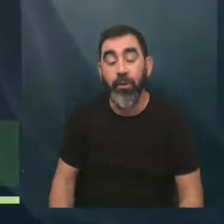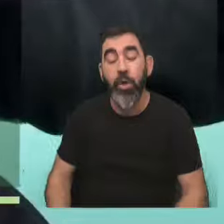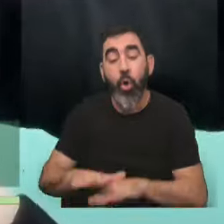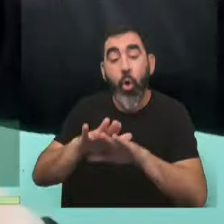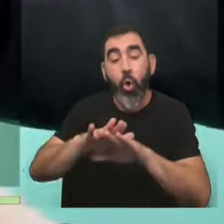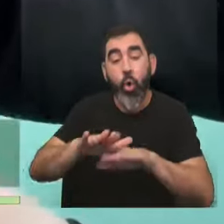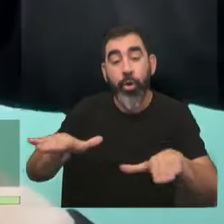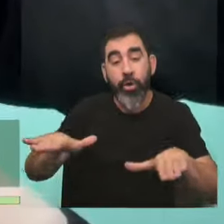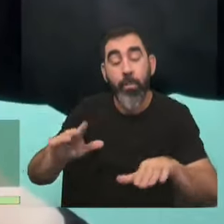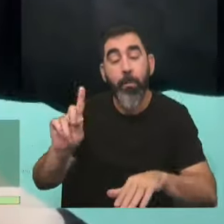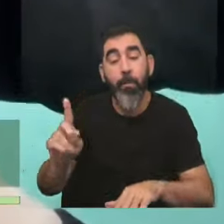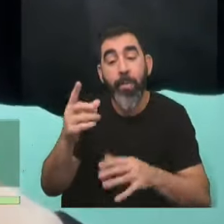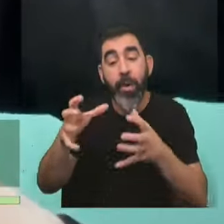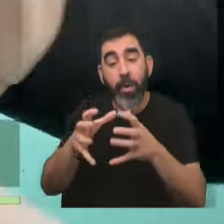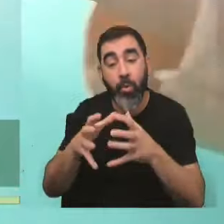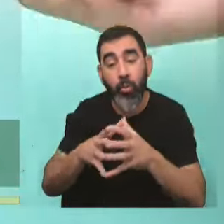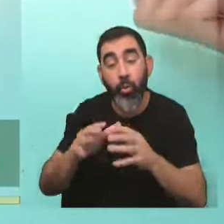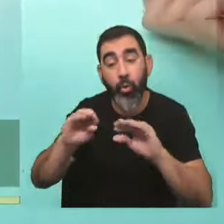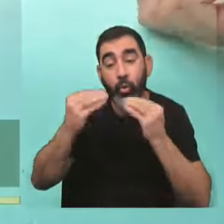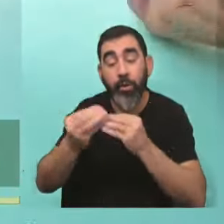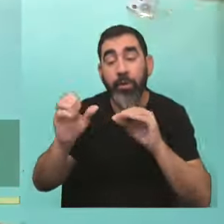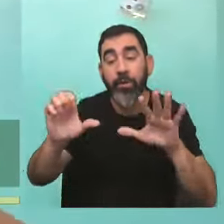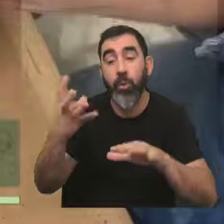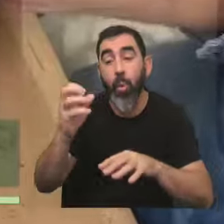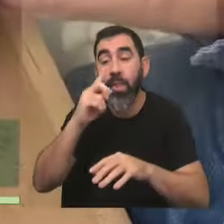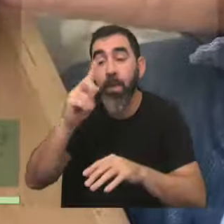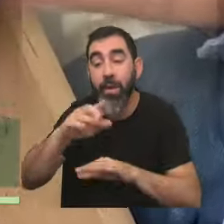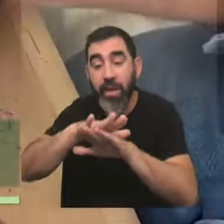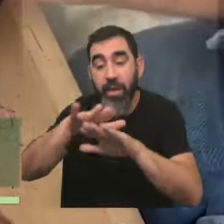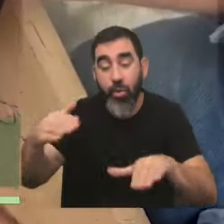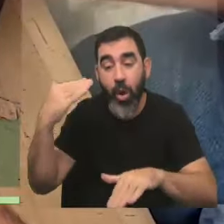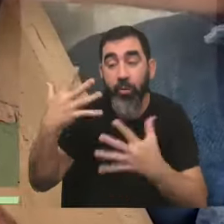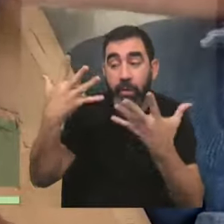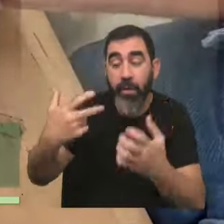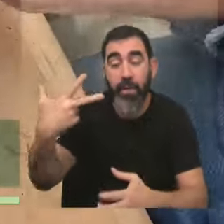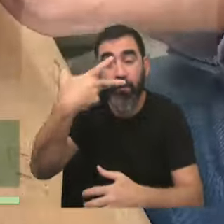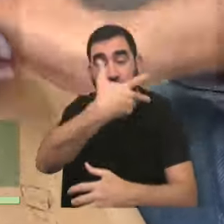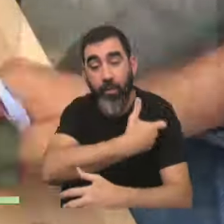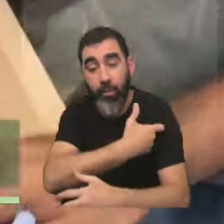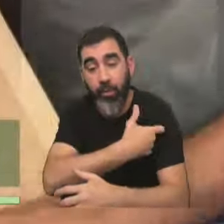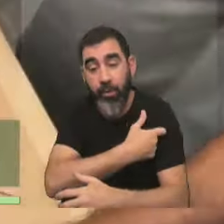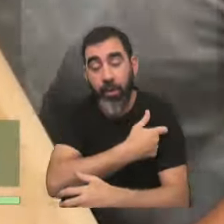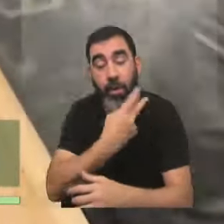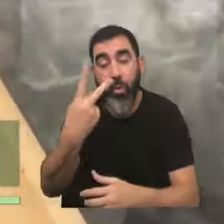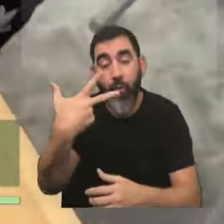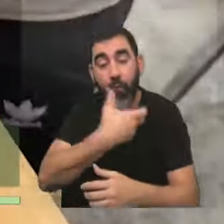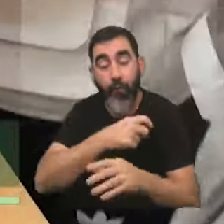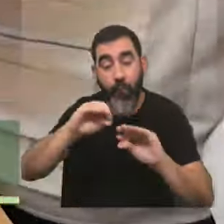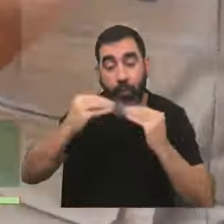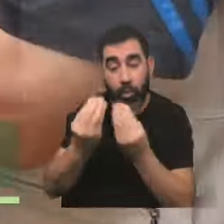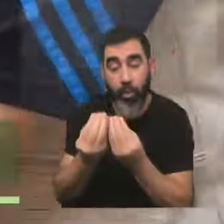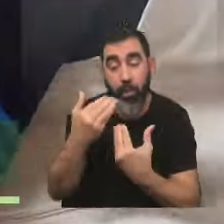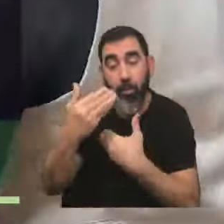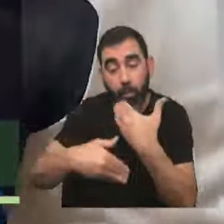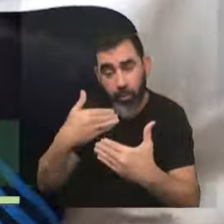forman parte del primer grupo entre los 640,000 niños que las autoridades pretenden inmunizar en dos rondas de vacunación pero el proceso